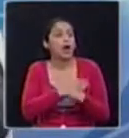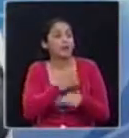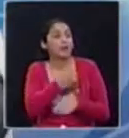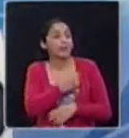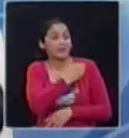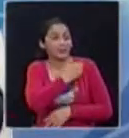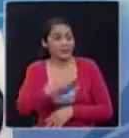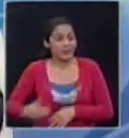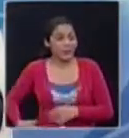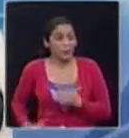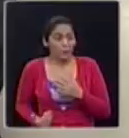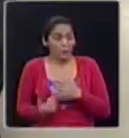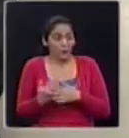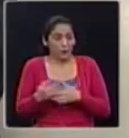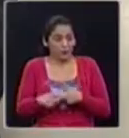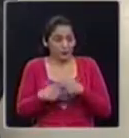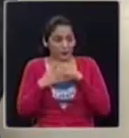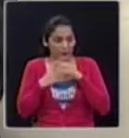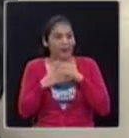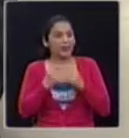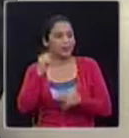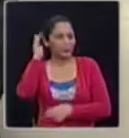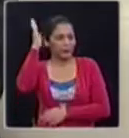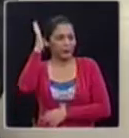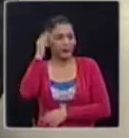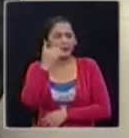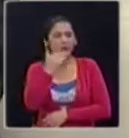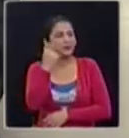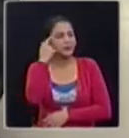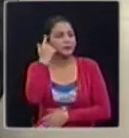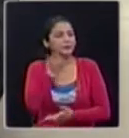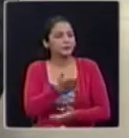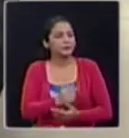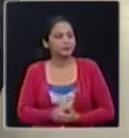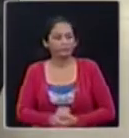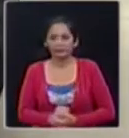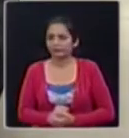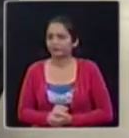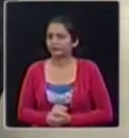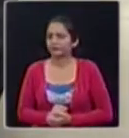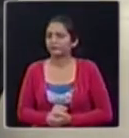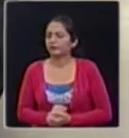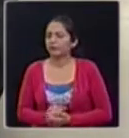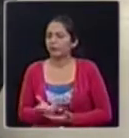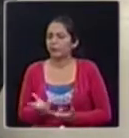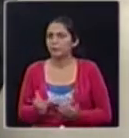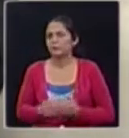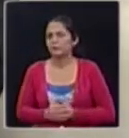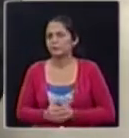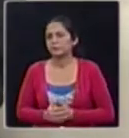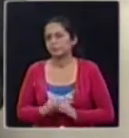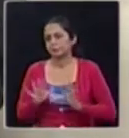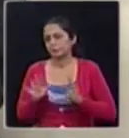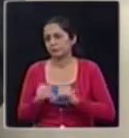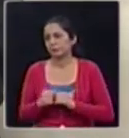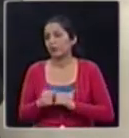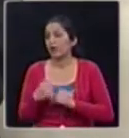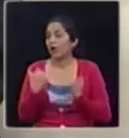el nuevo presidente? Mire, lo positivo dentro de todo es que existe la apertura para escuchar